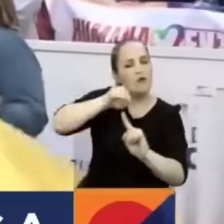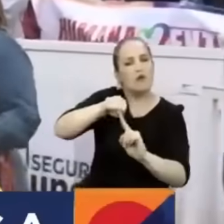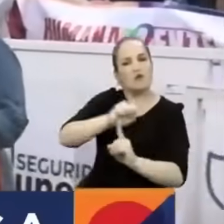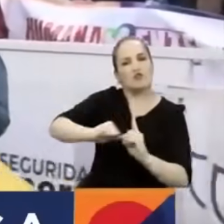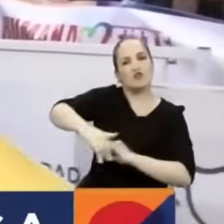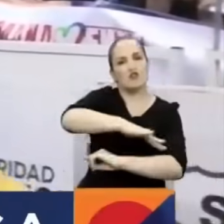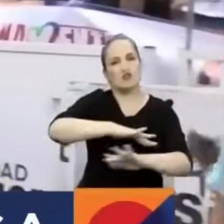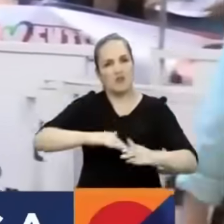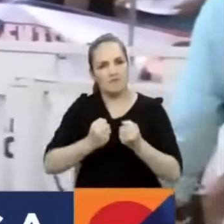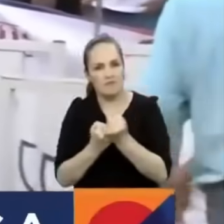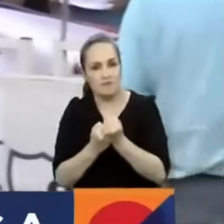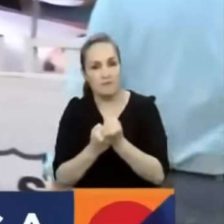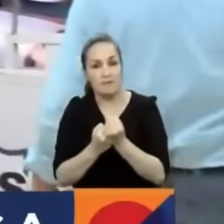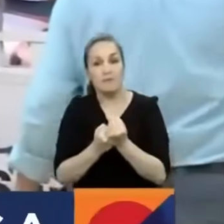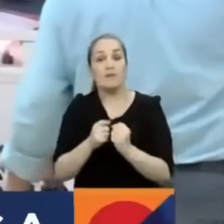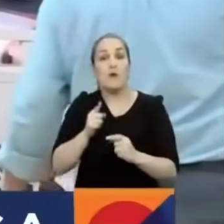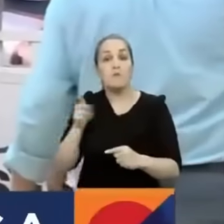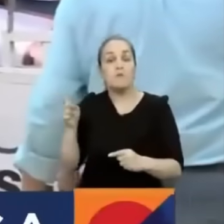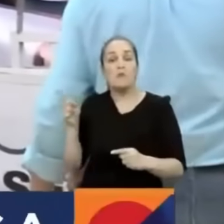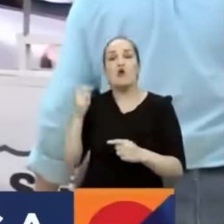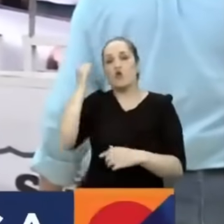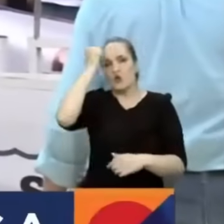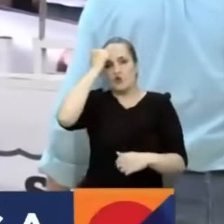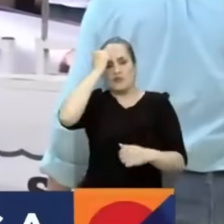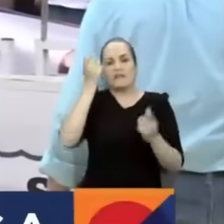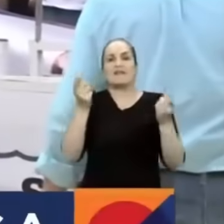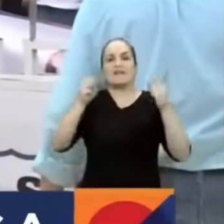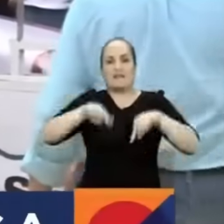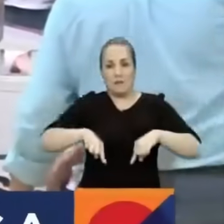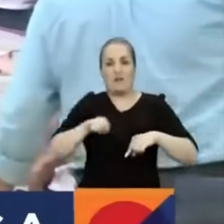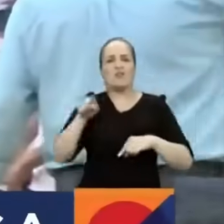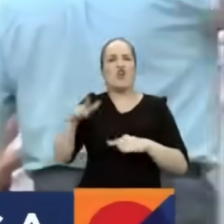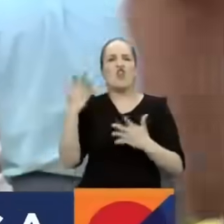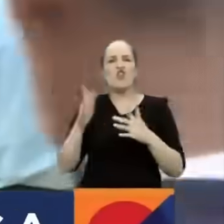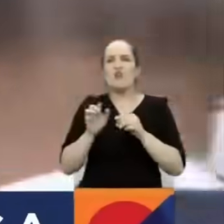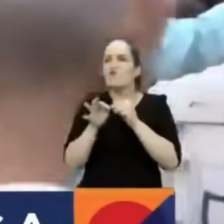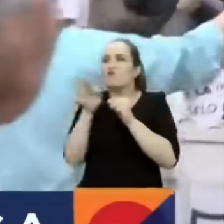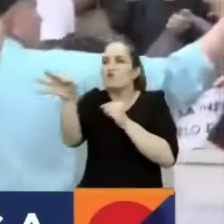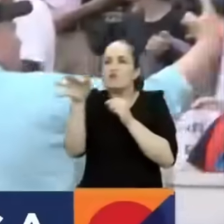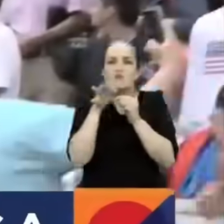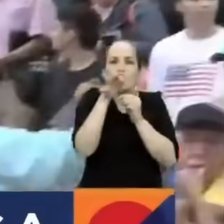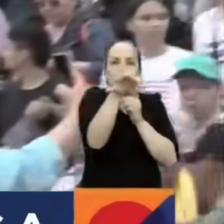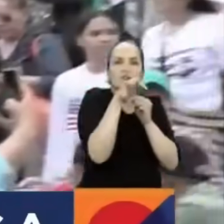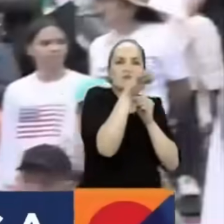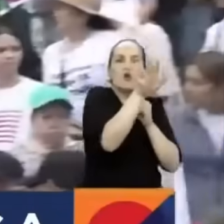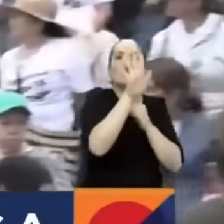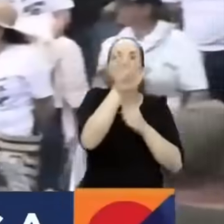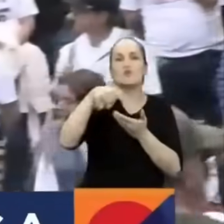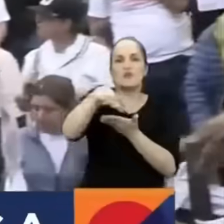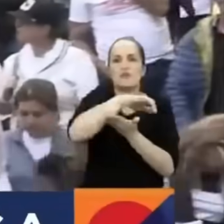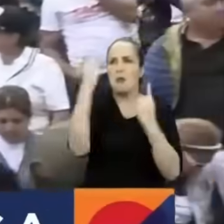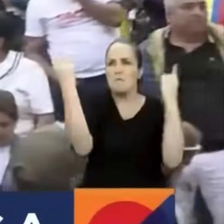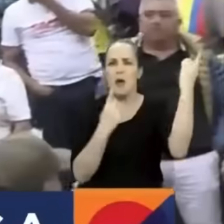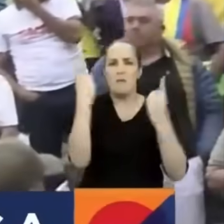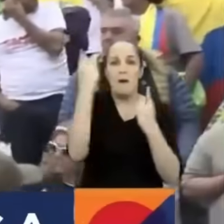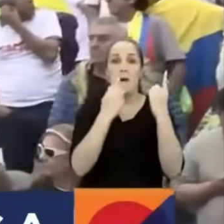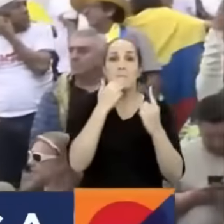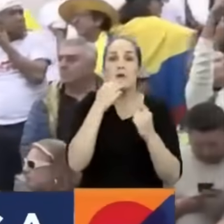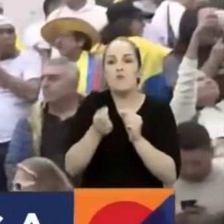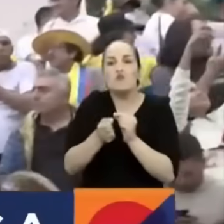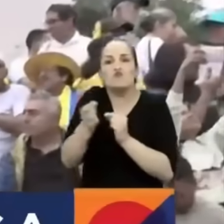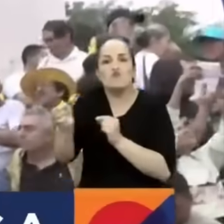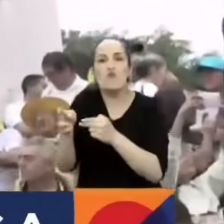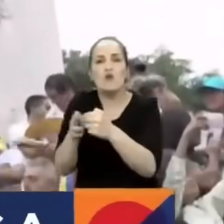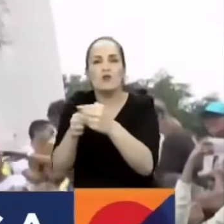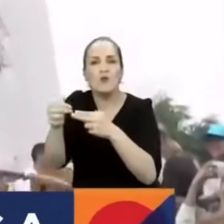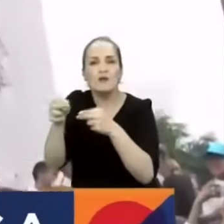Pues los docentes también hacen presencia en este lugar, vienen desde diferentes municipios del departamento, como por ejemplo Puerto Wilches. Usted